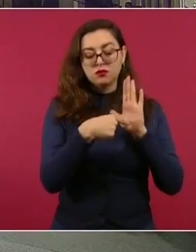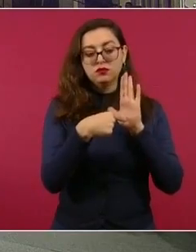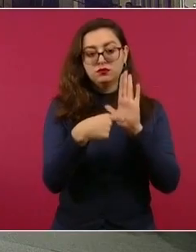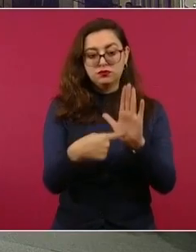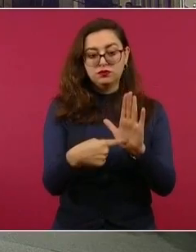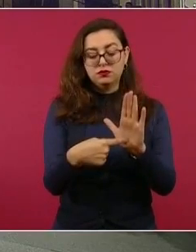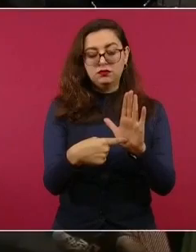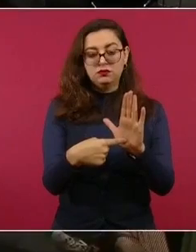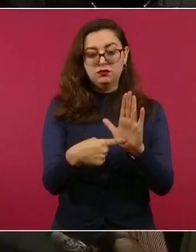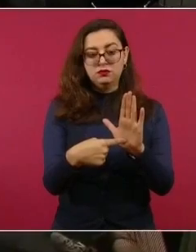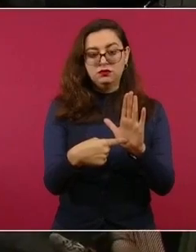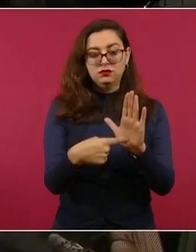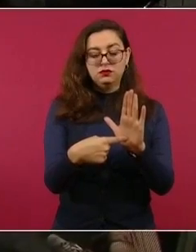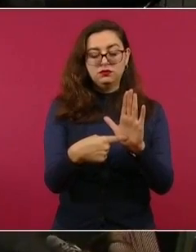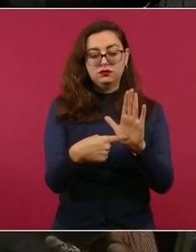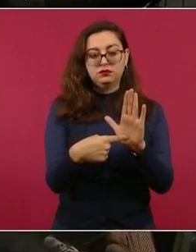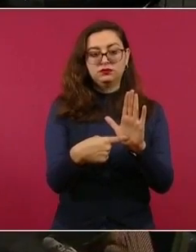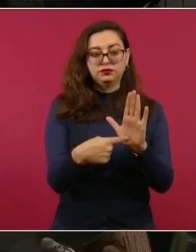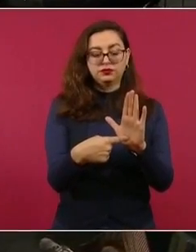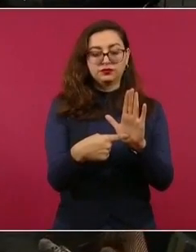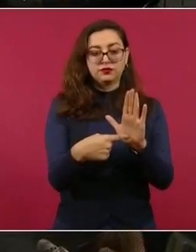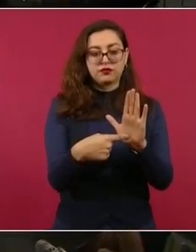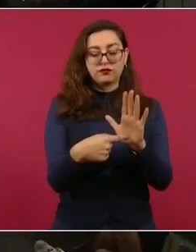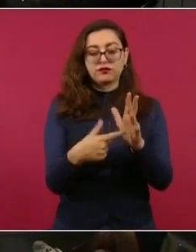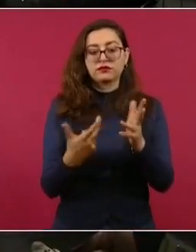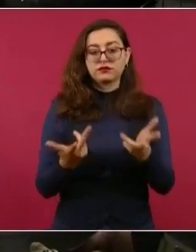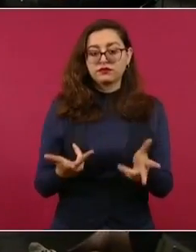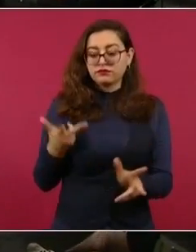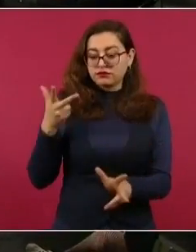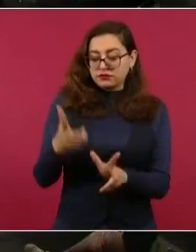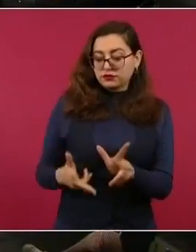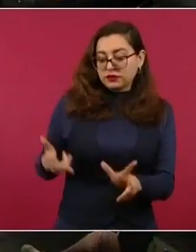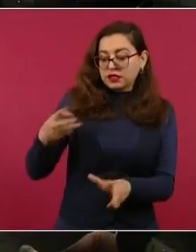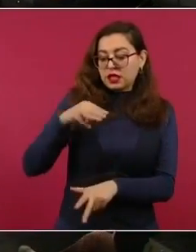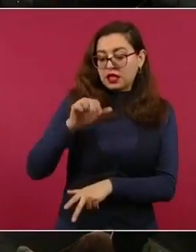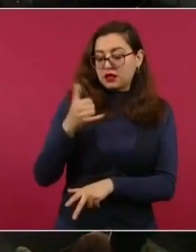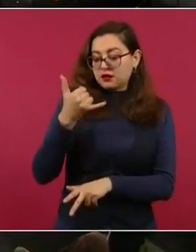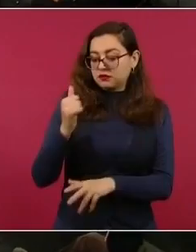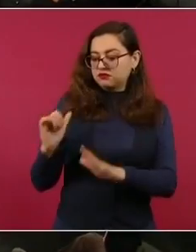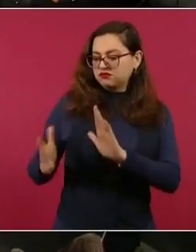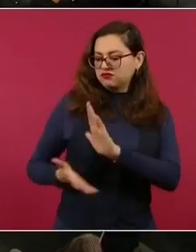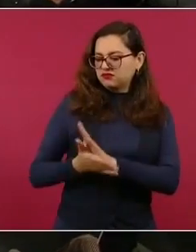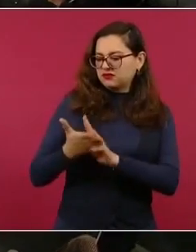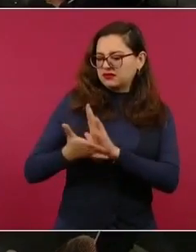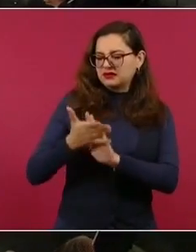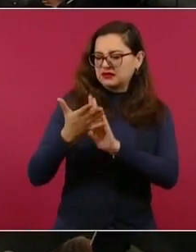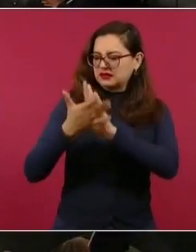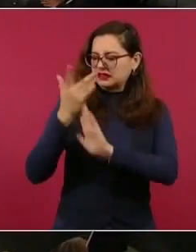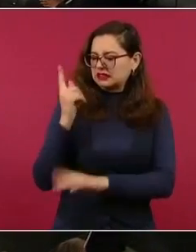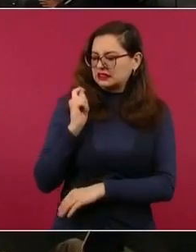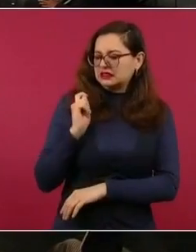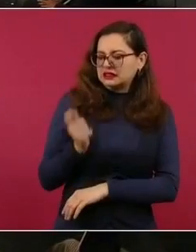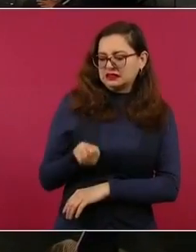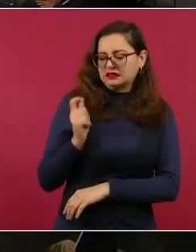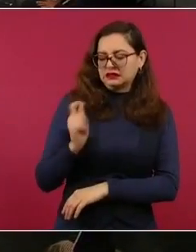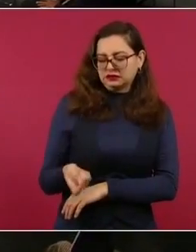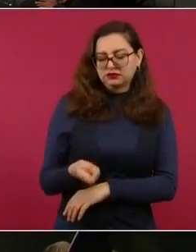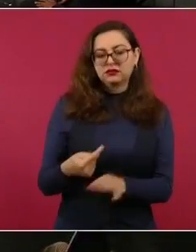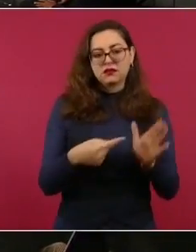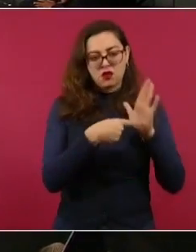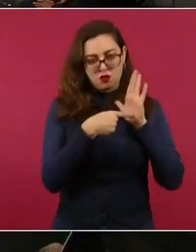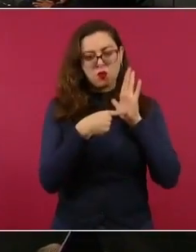de lo que significa la construcción del tren Maya Cómo se están llevando a